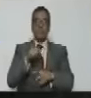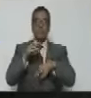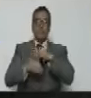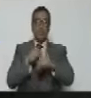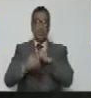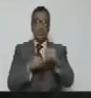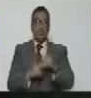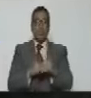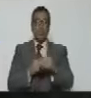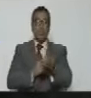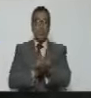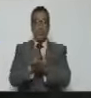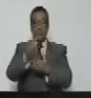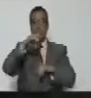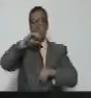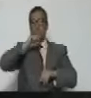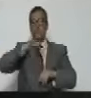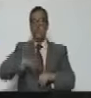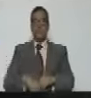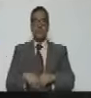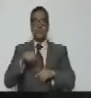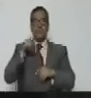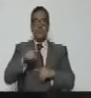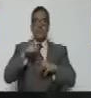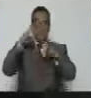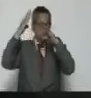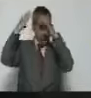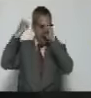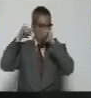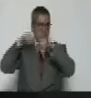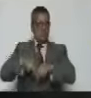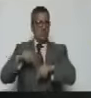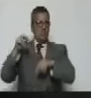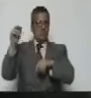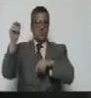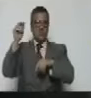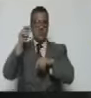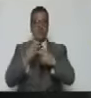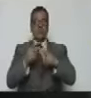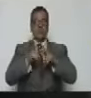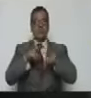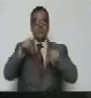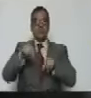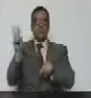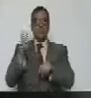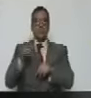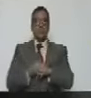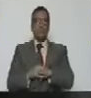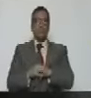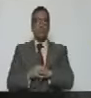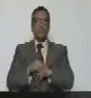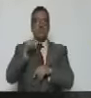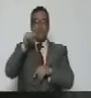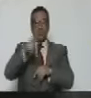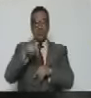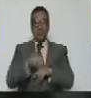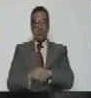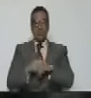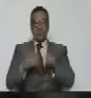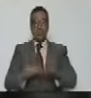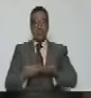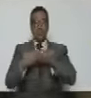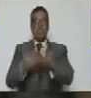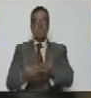forjado una larga historia en la diplomacia bolivariana de paz de Venezuela. Por eso